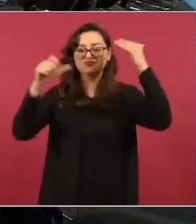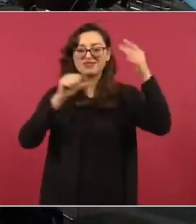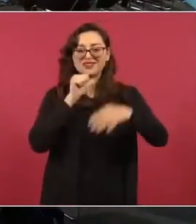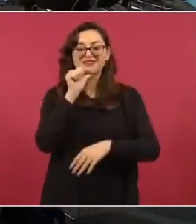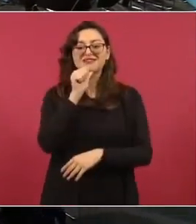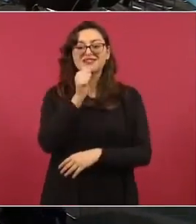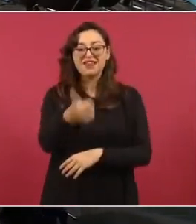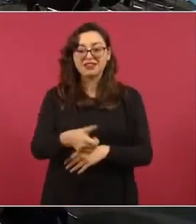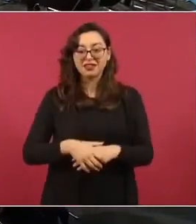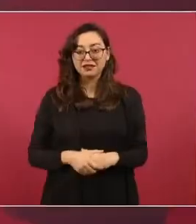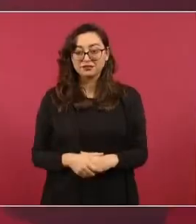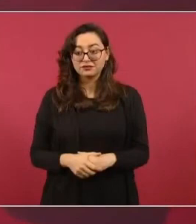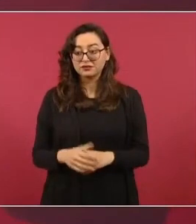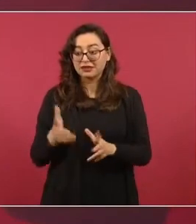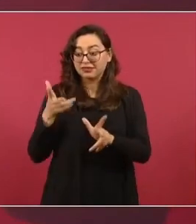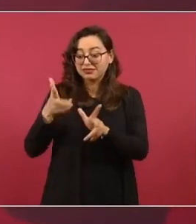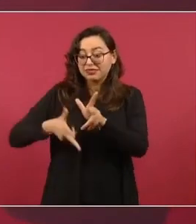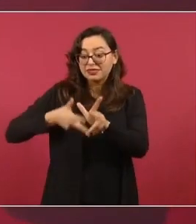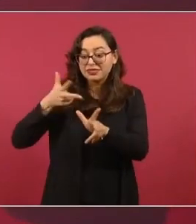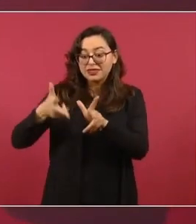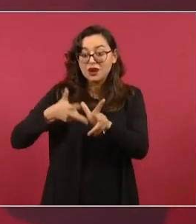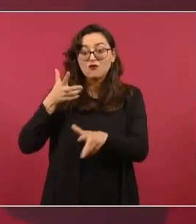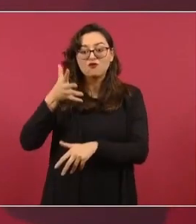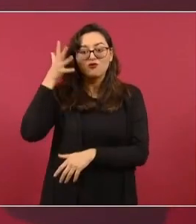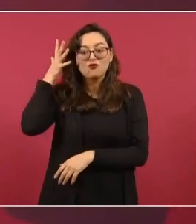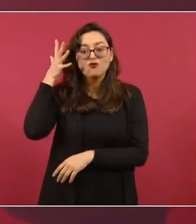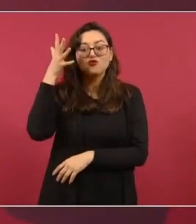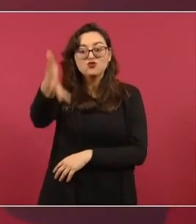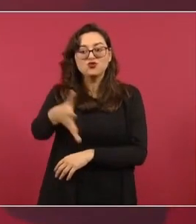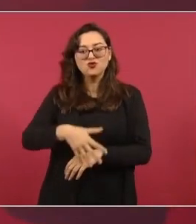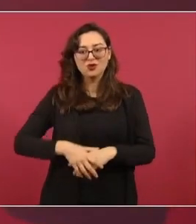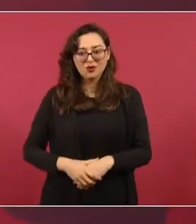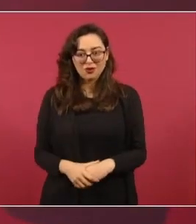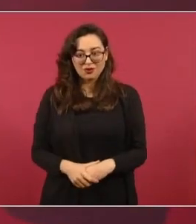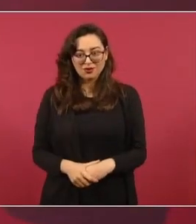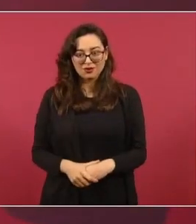es el futuro del sureste.